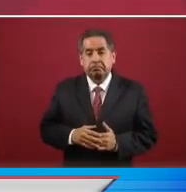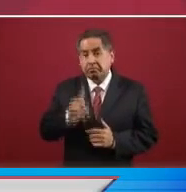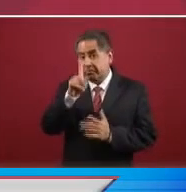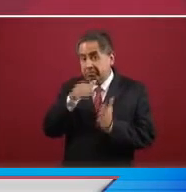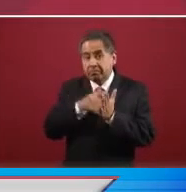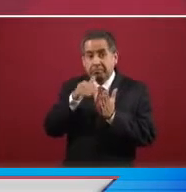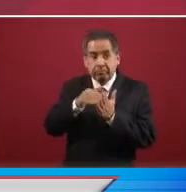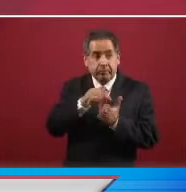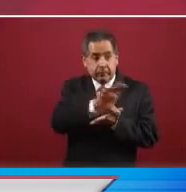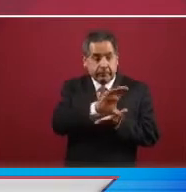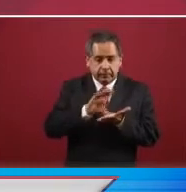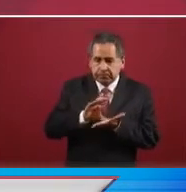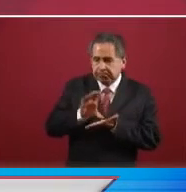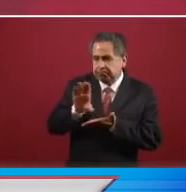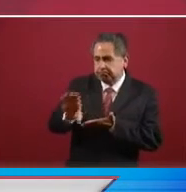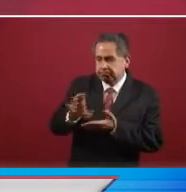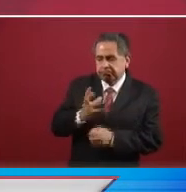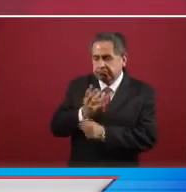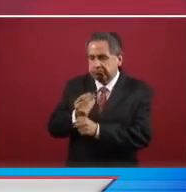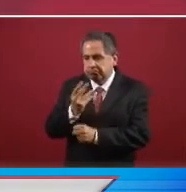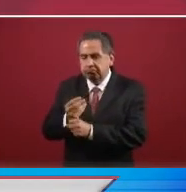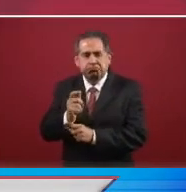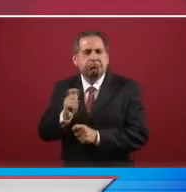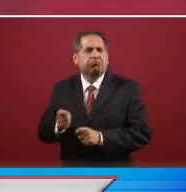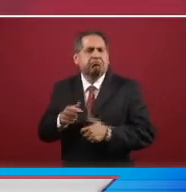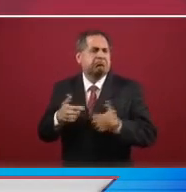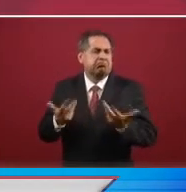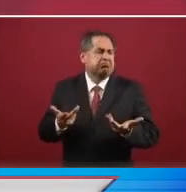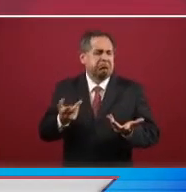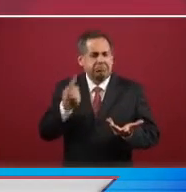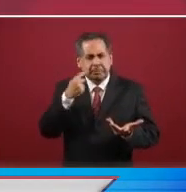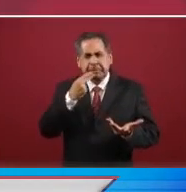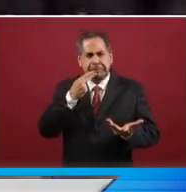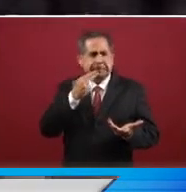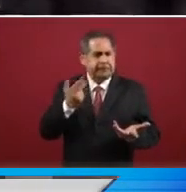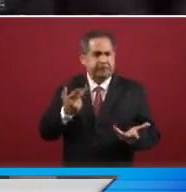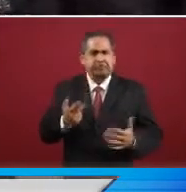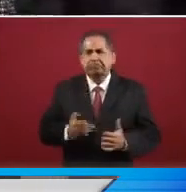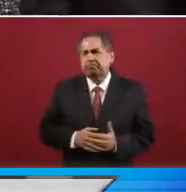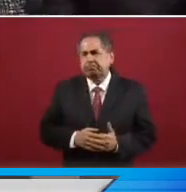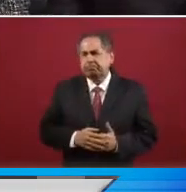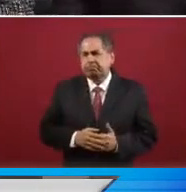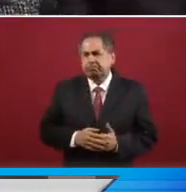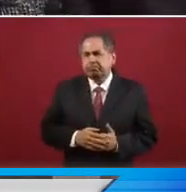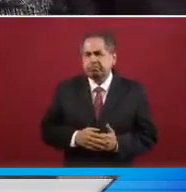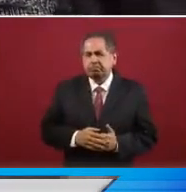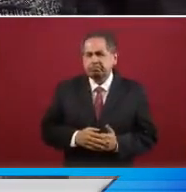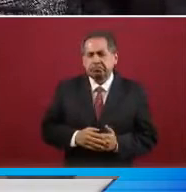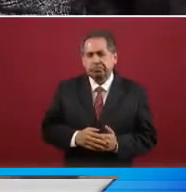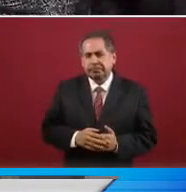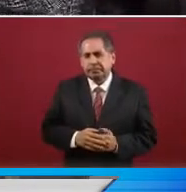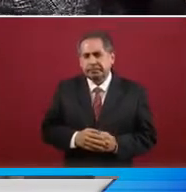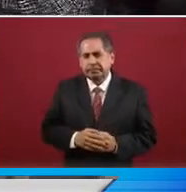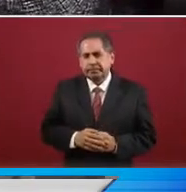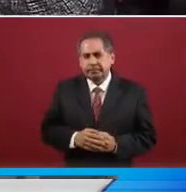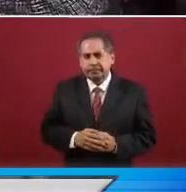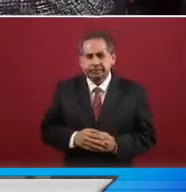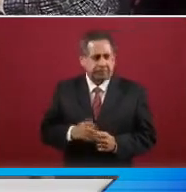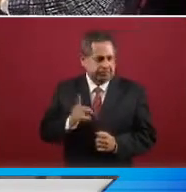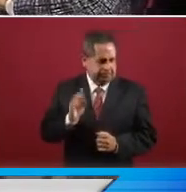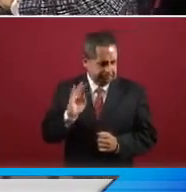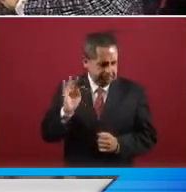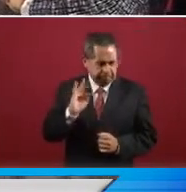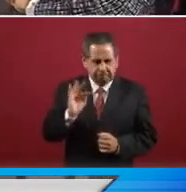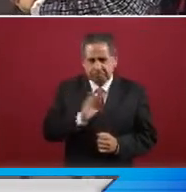podrían permitir el mantenimiento de 1,000 escuelas que se encuentran muy deterioradas, y espera que los presidentes de los demás partidos se pronuncien al